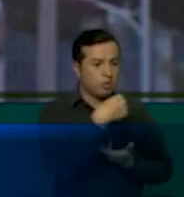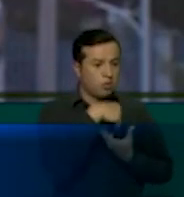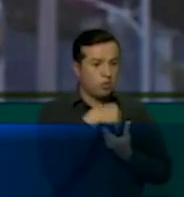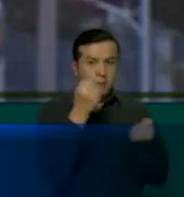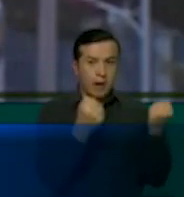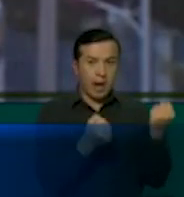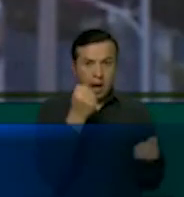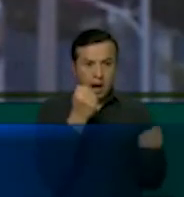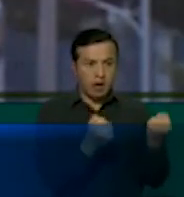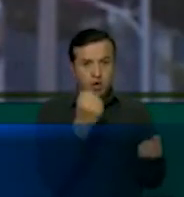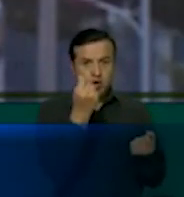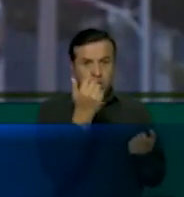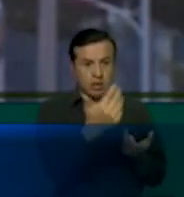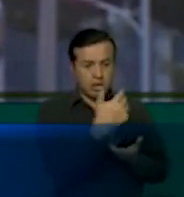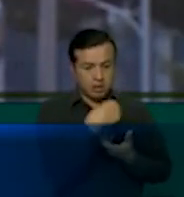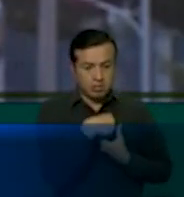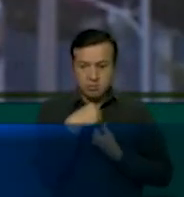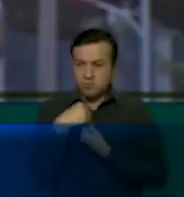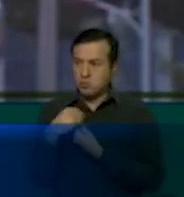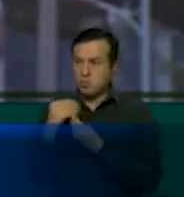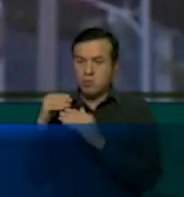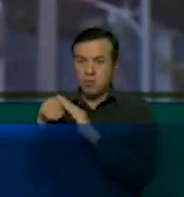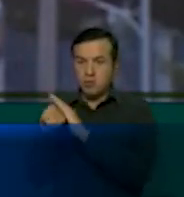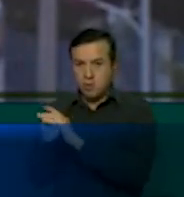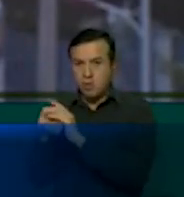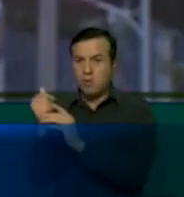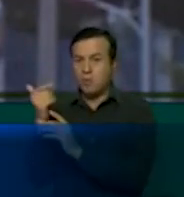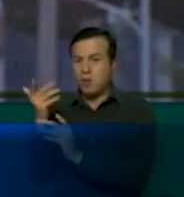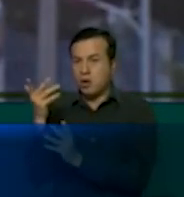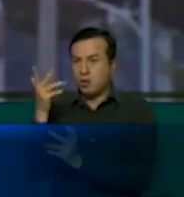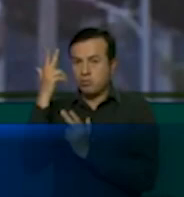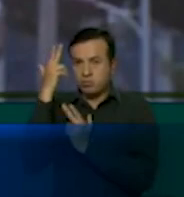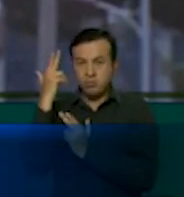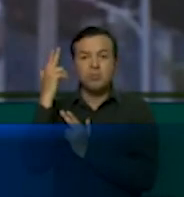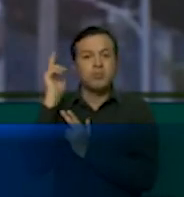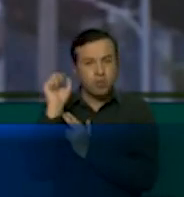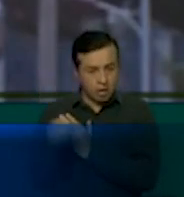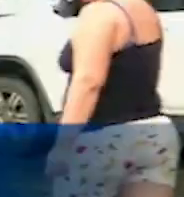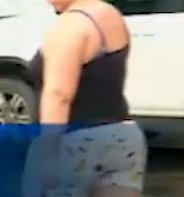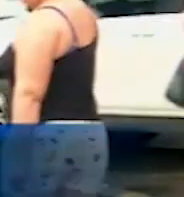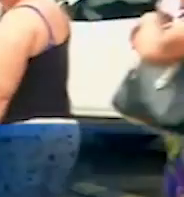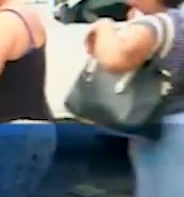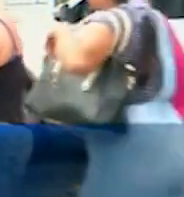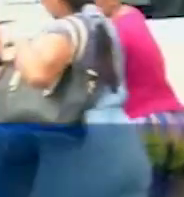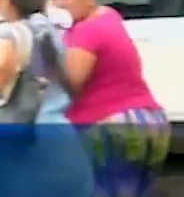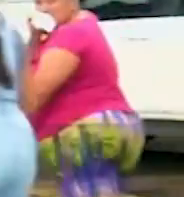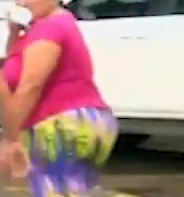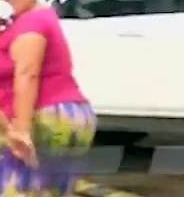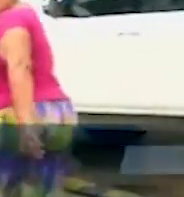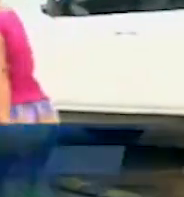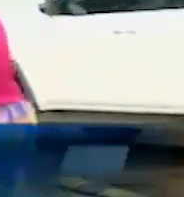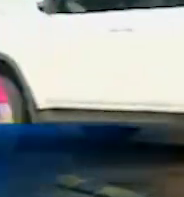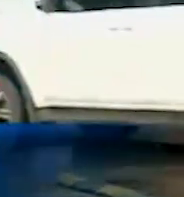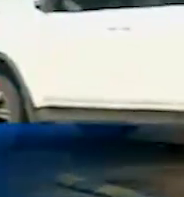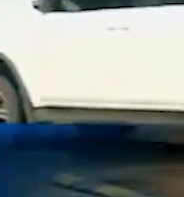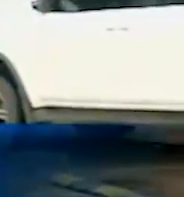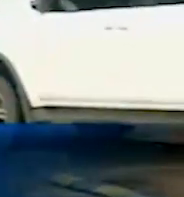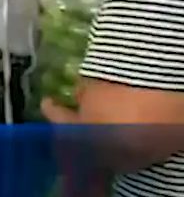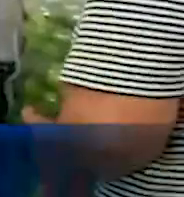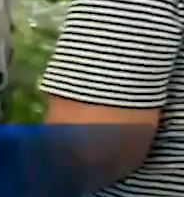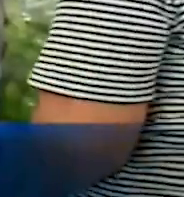los automóviles que van a mover el efectivo. Entonces también funciona el servicio de traslado de valores. En el caso de los mercados